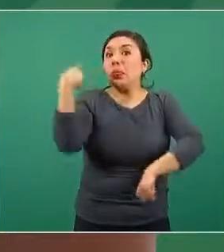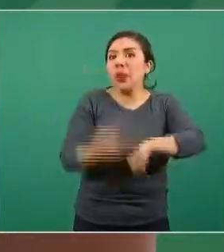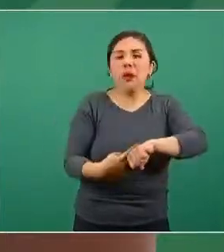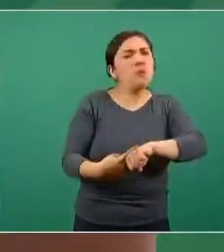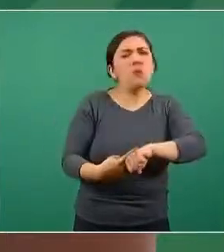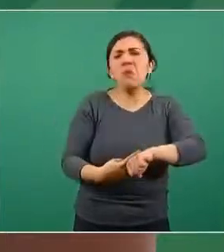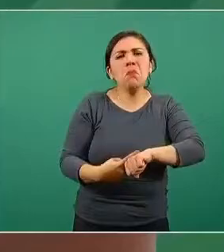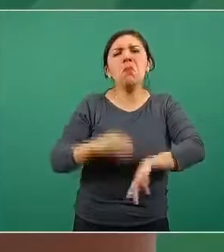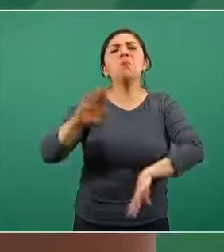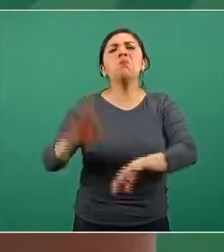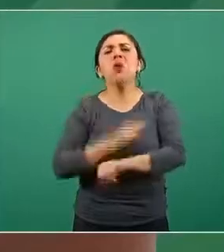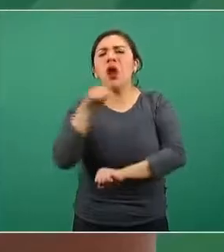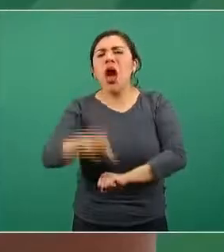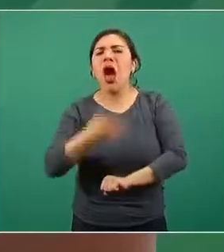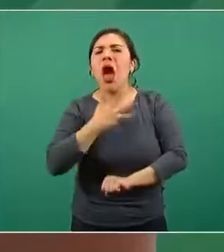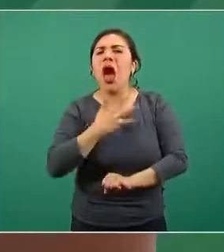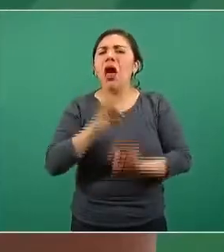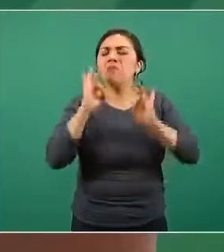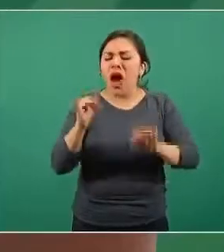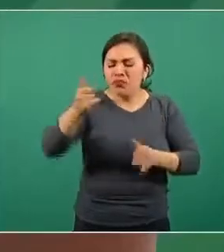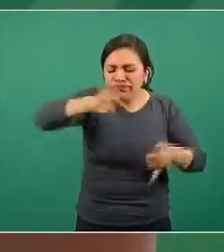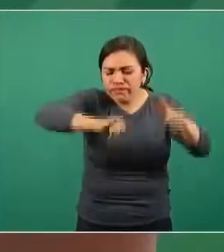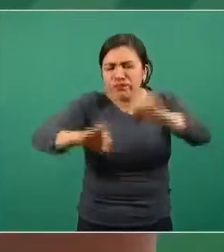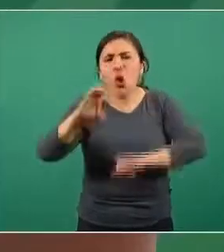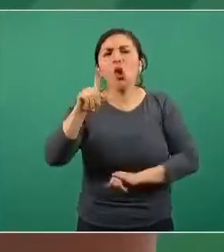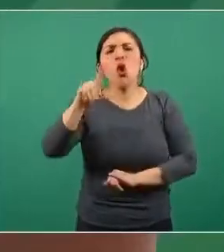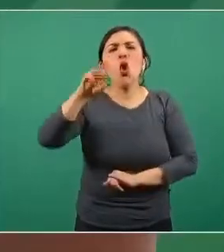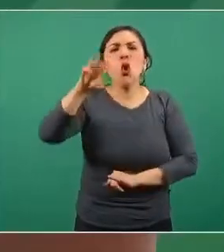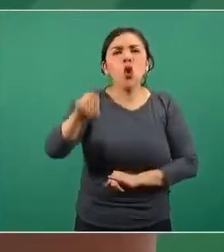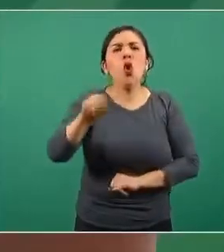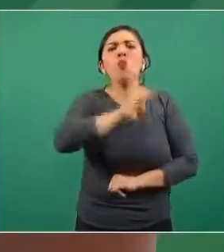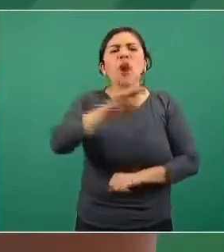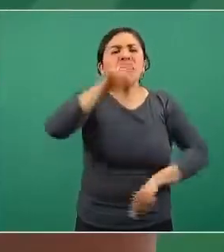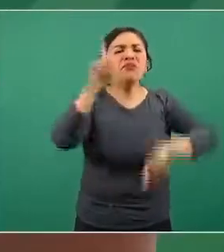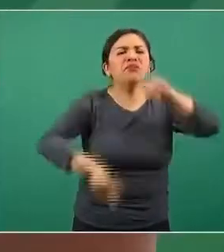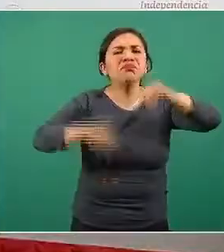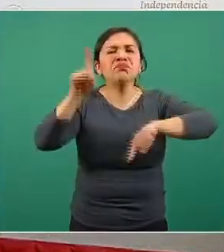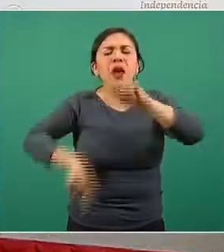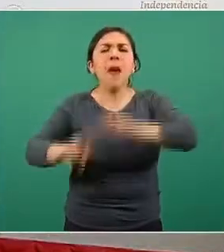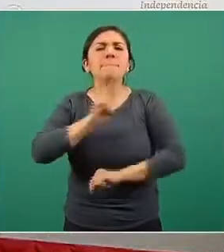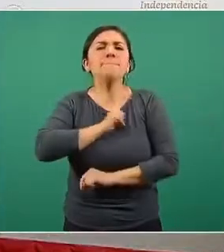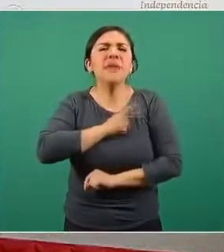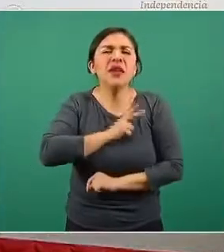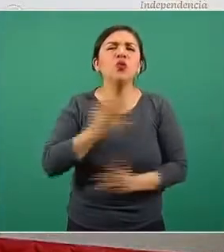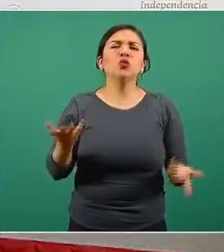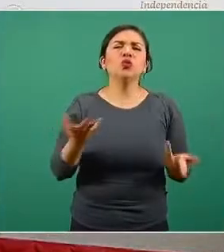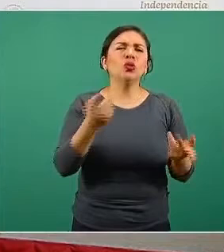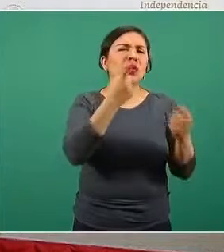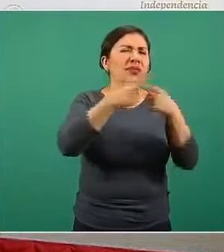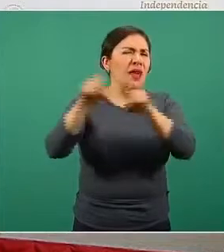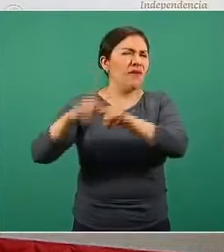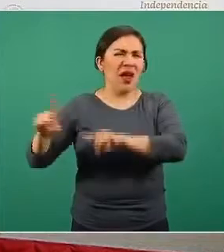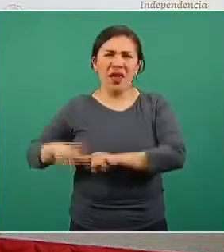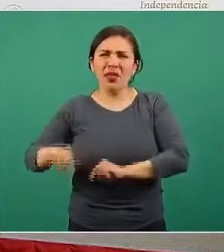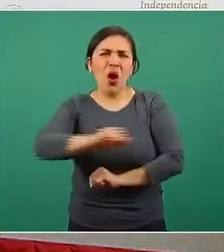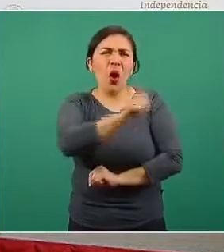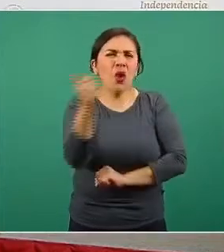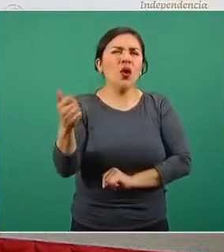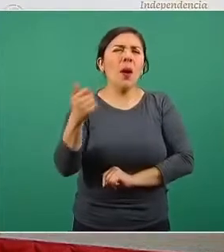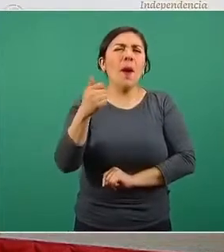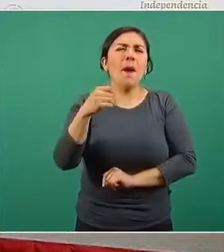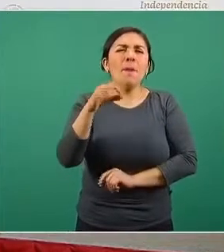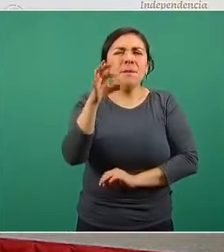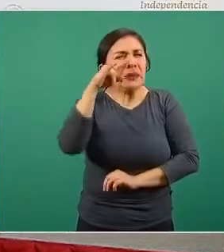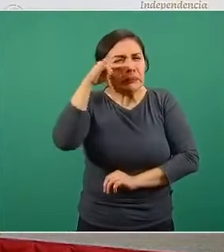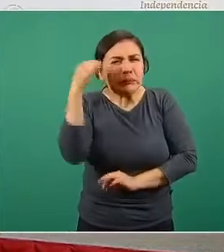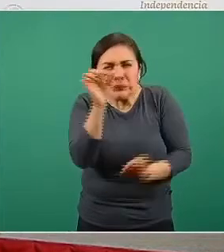no, porque está con niveles adecuados de cloración y mata al SARS-CoV-2, así como a muchos otros